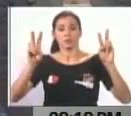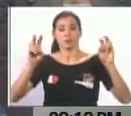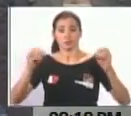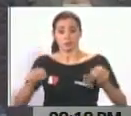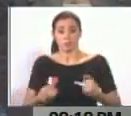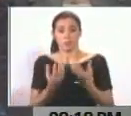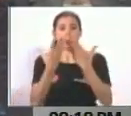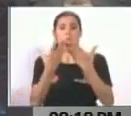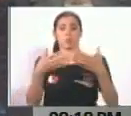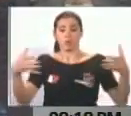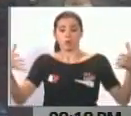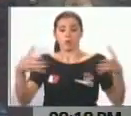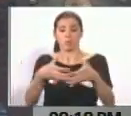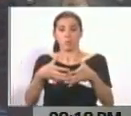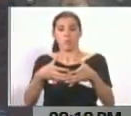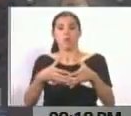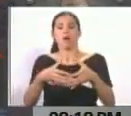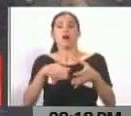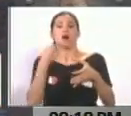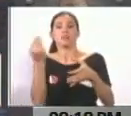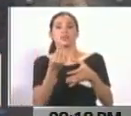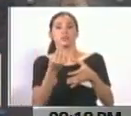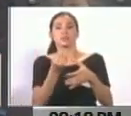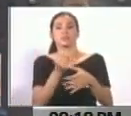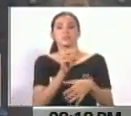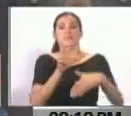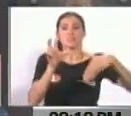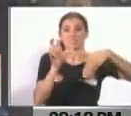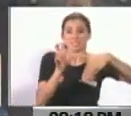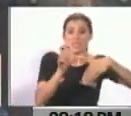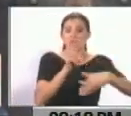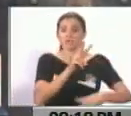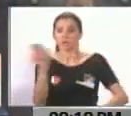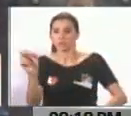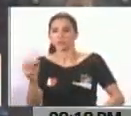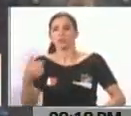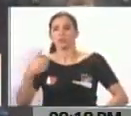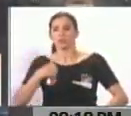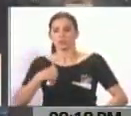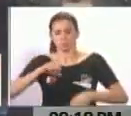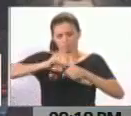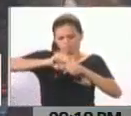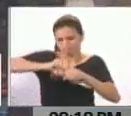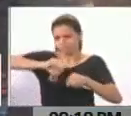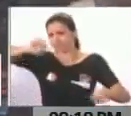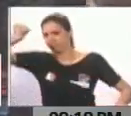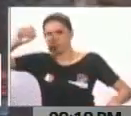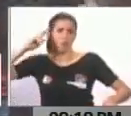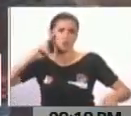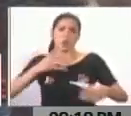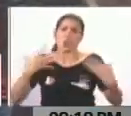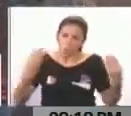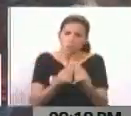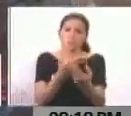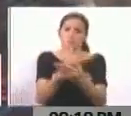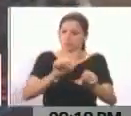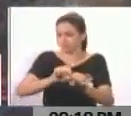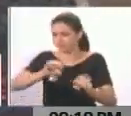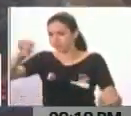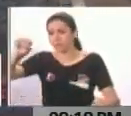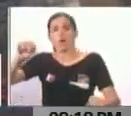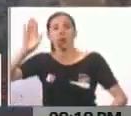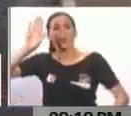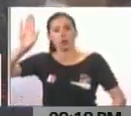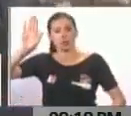Frente de Juventudes Bicentenaria 200, yo voy a desenvainar la espada de Bolívar con ustedes y a jurar.